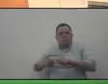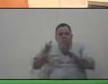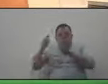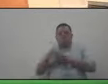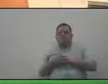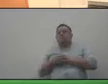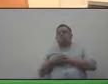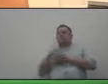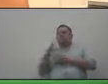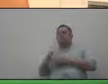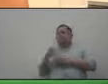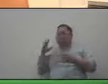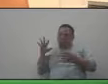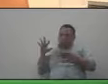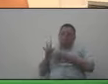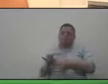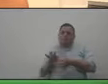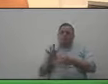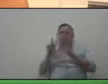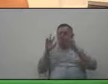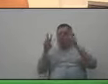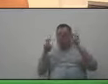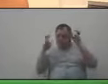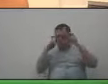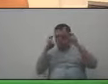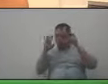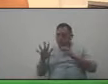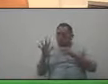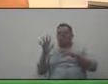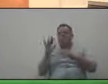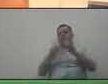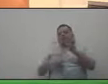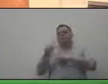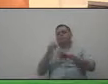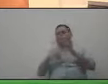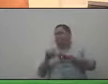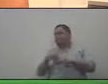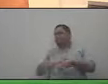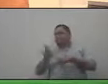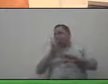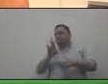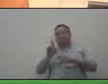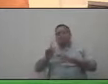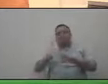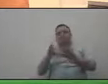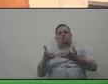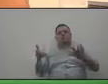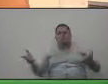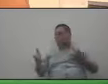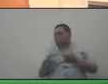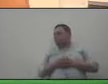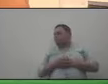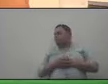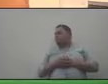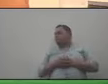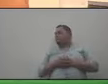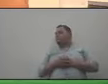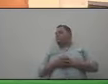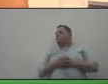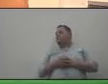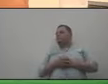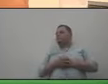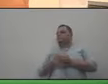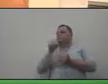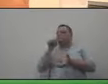que lo único que tiene es el conocimiento de un departamento y la respuesta a sus necesidades. Entonces, básicamente por